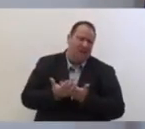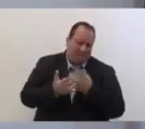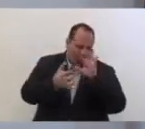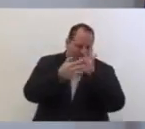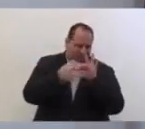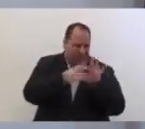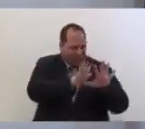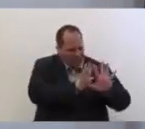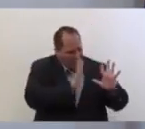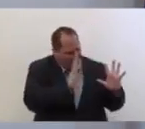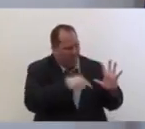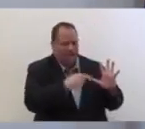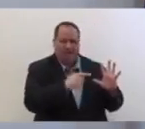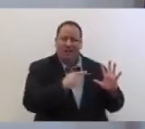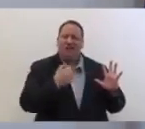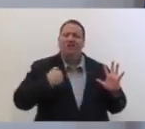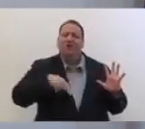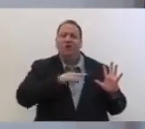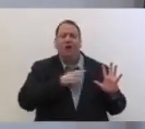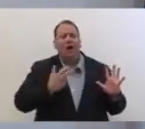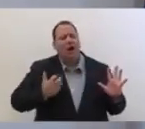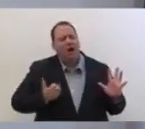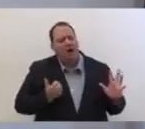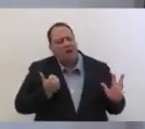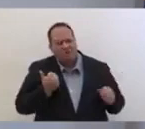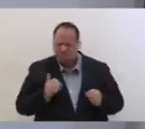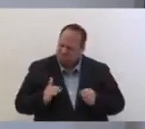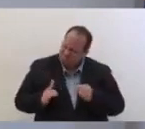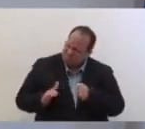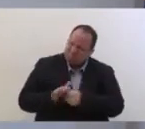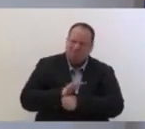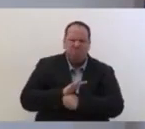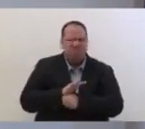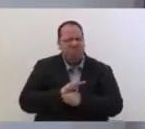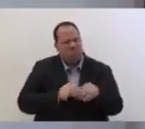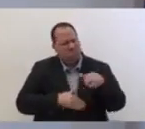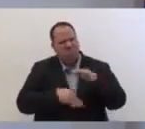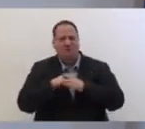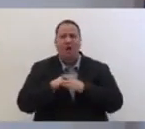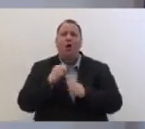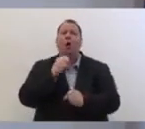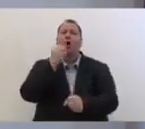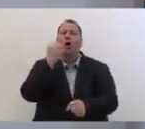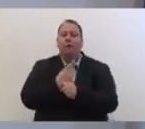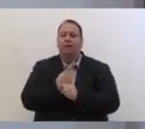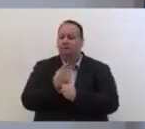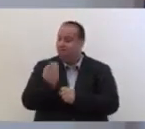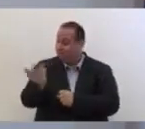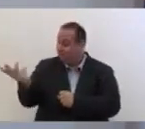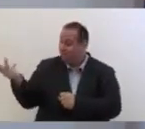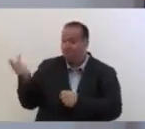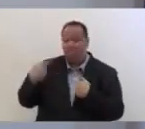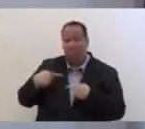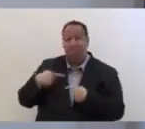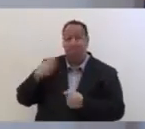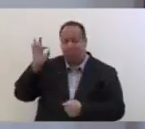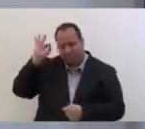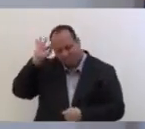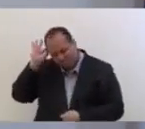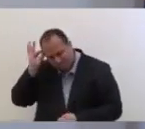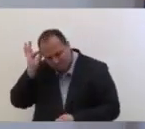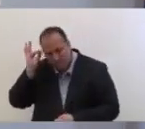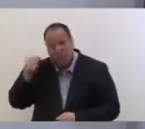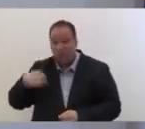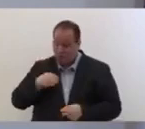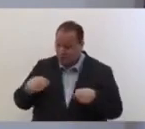a todo mi gabinete que aprovechemos al máximo la oportunidad que tenemos de poderle servir al pueblo donde vivimos,